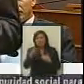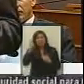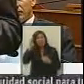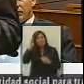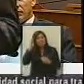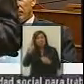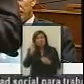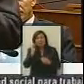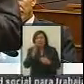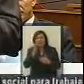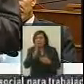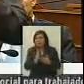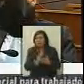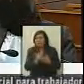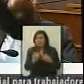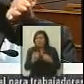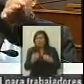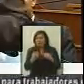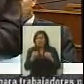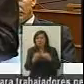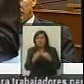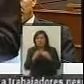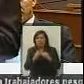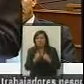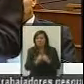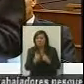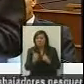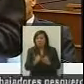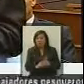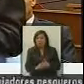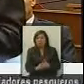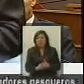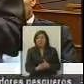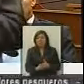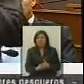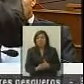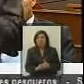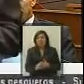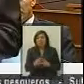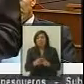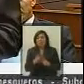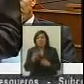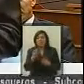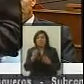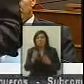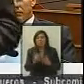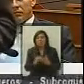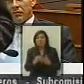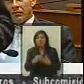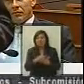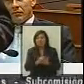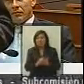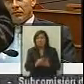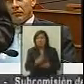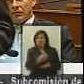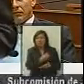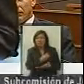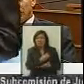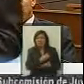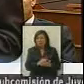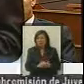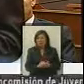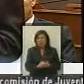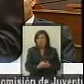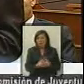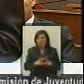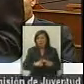Dios, por intermedio de usted, quiero comunicarle a la señora congresista que la vamos a inaugurar en el mes de mayo. Y va a